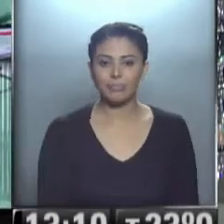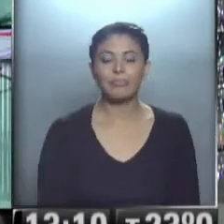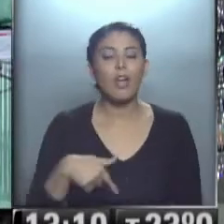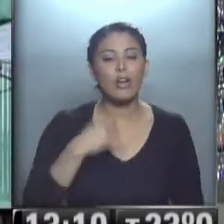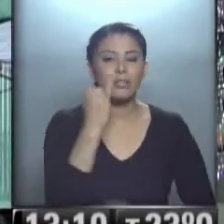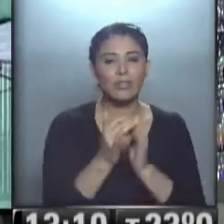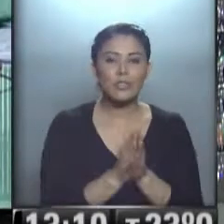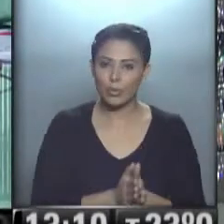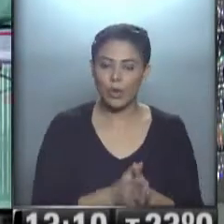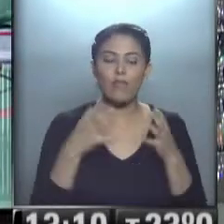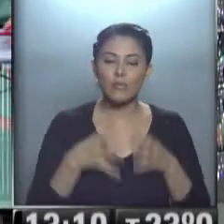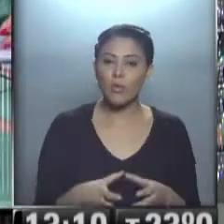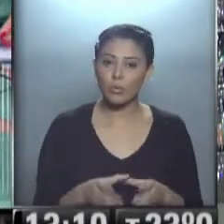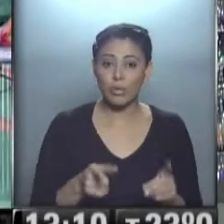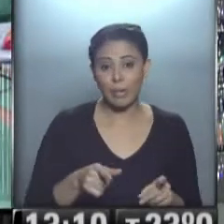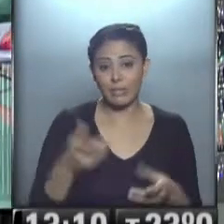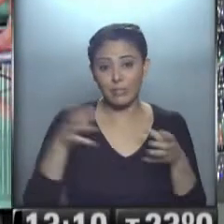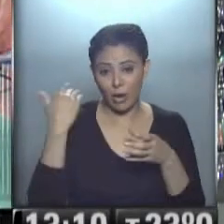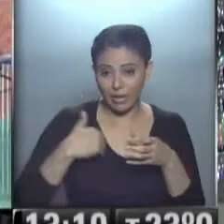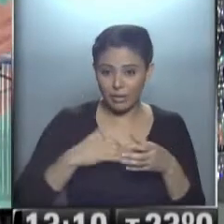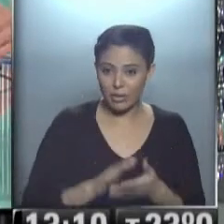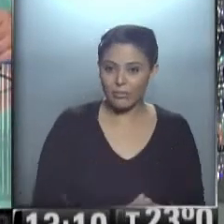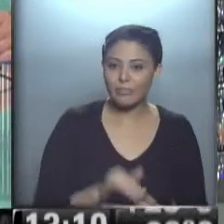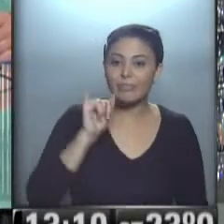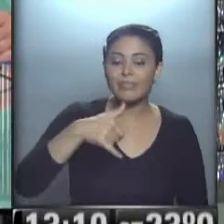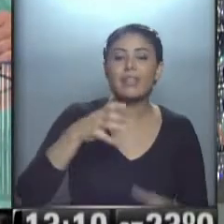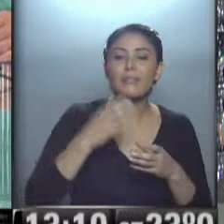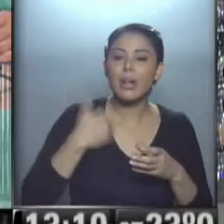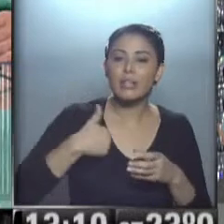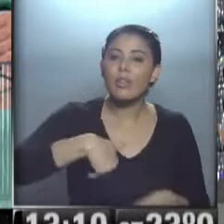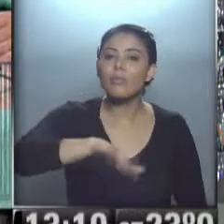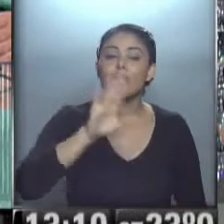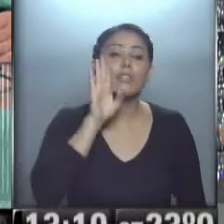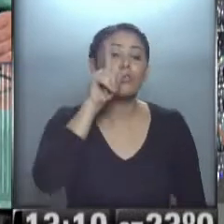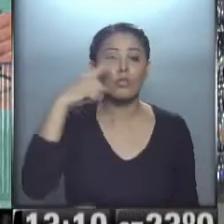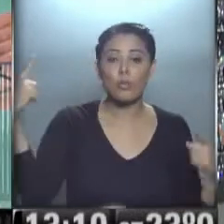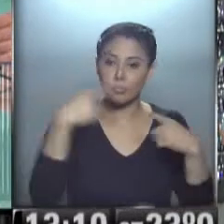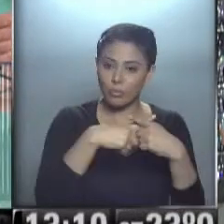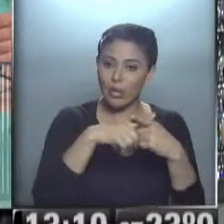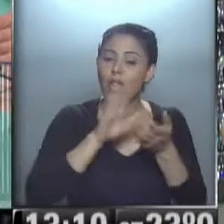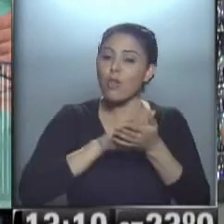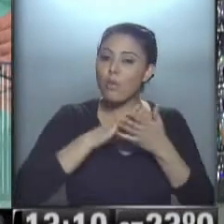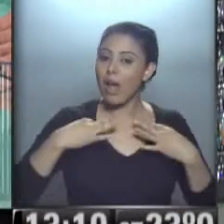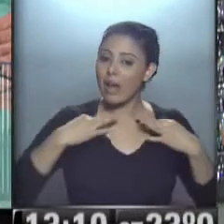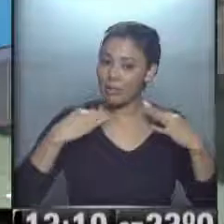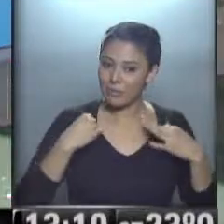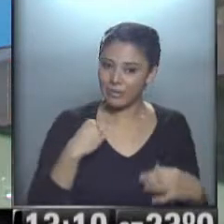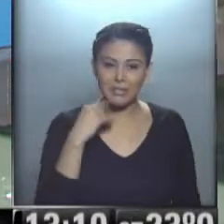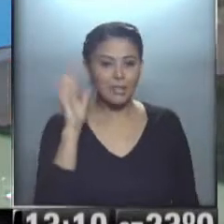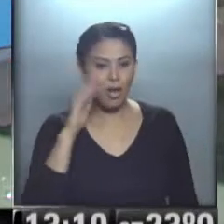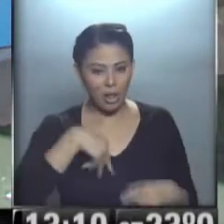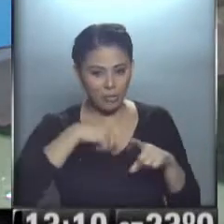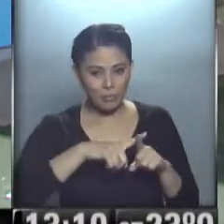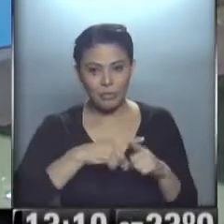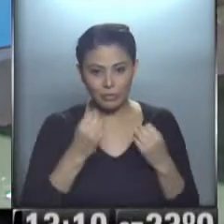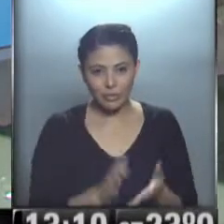Hablamos ahora del fútbol y de la selección argentina. Así es, que va a empezar a jugar en los Estados Unidos y hay nueva camiseta. Hola, Maxi,